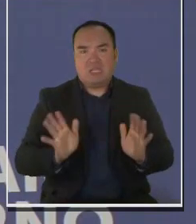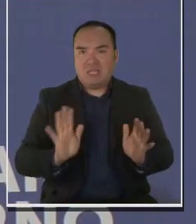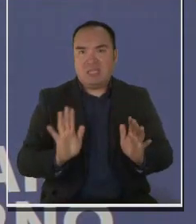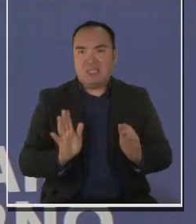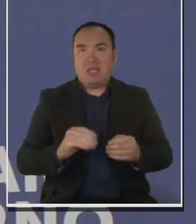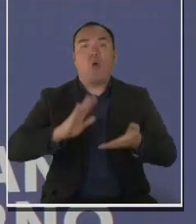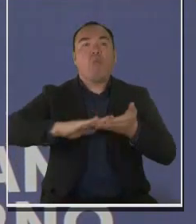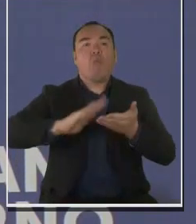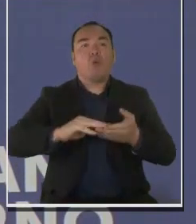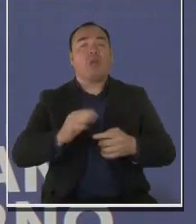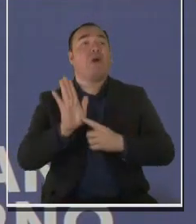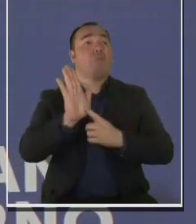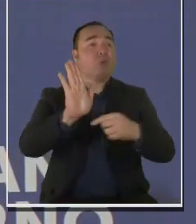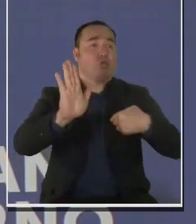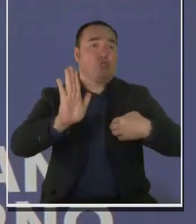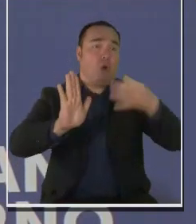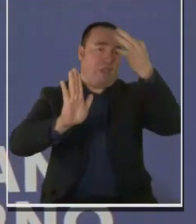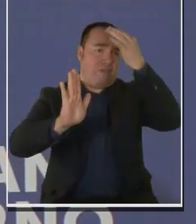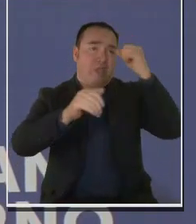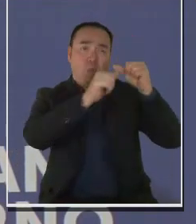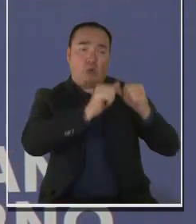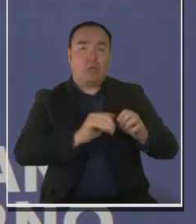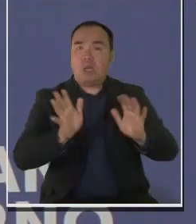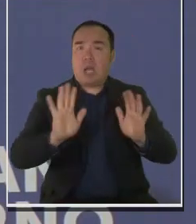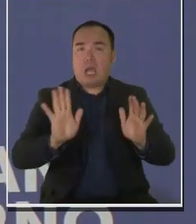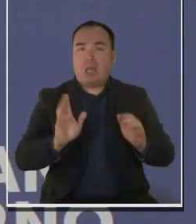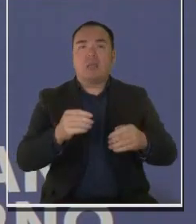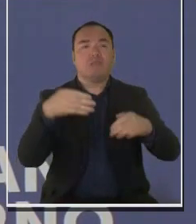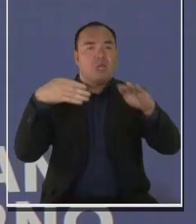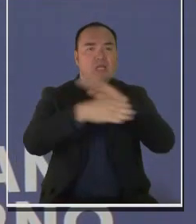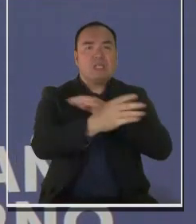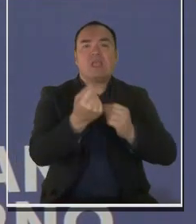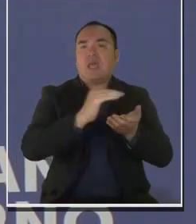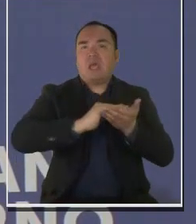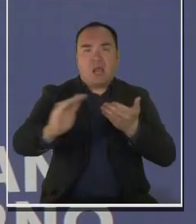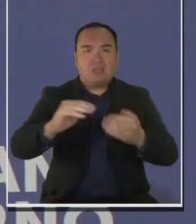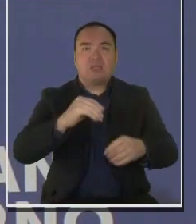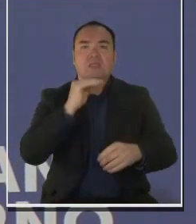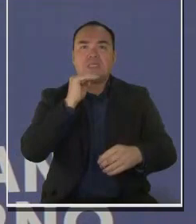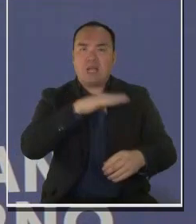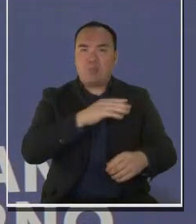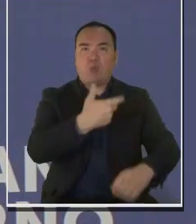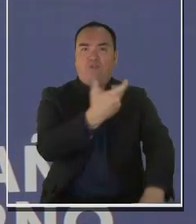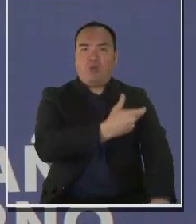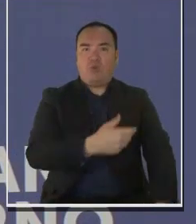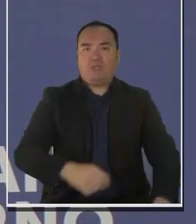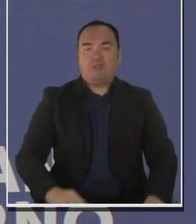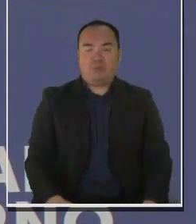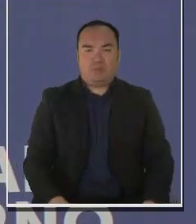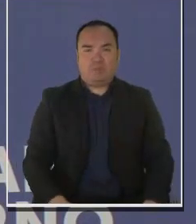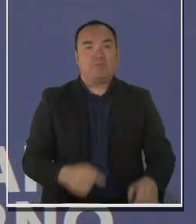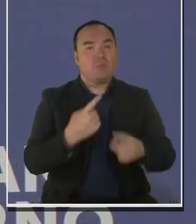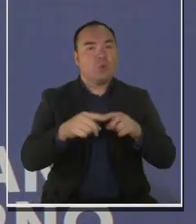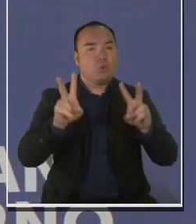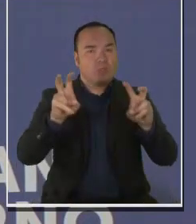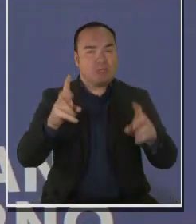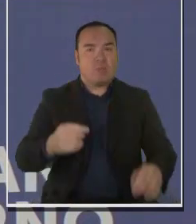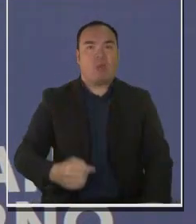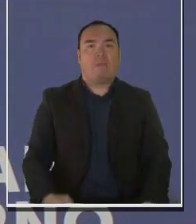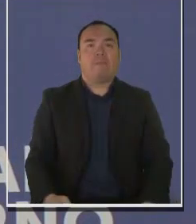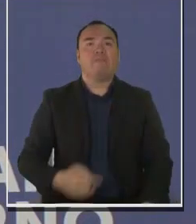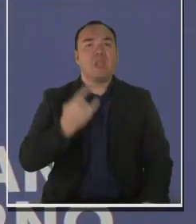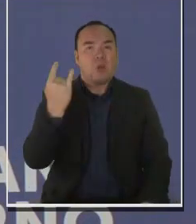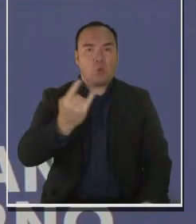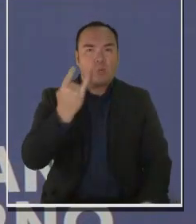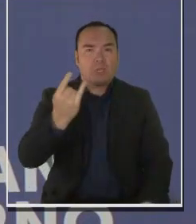una patología crónica, pero que puede acceder gratuitamente a la vacunación. Con respecto a la urgencia, los signos y los síntomas